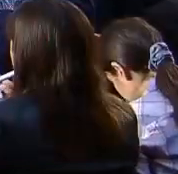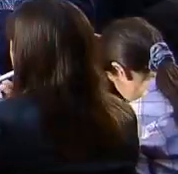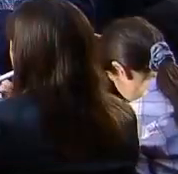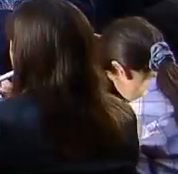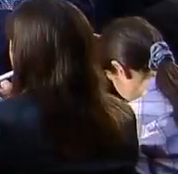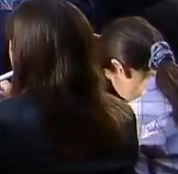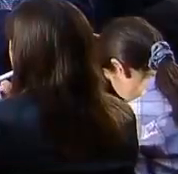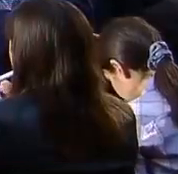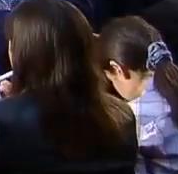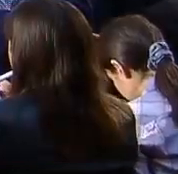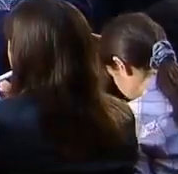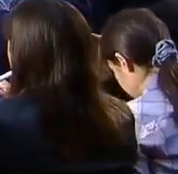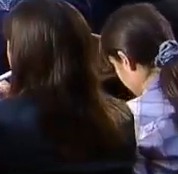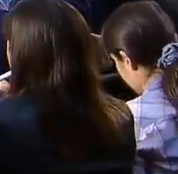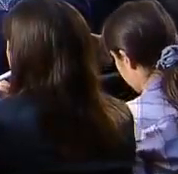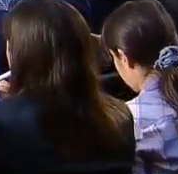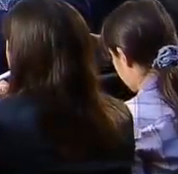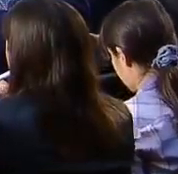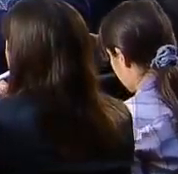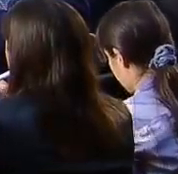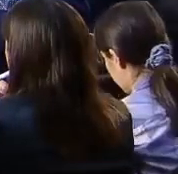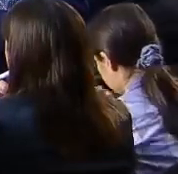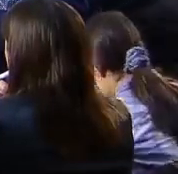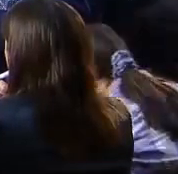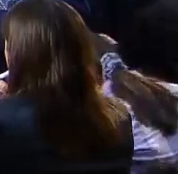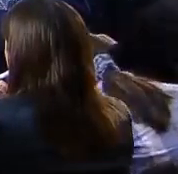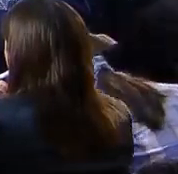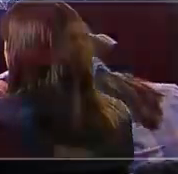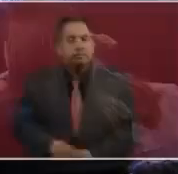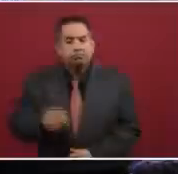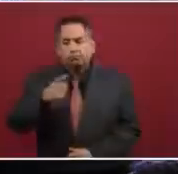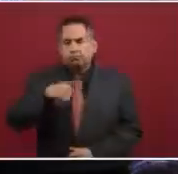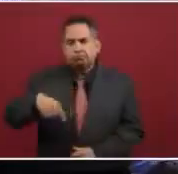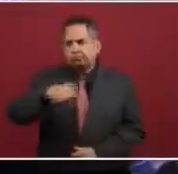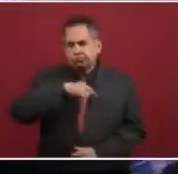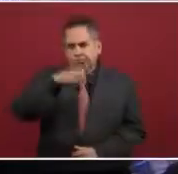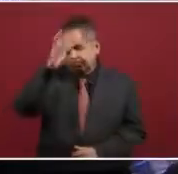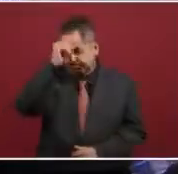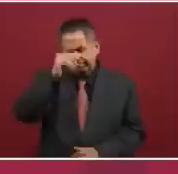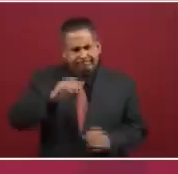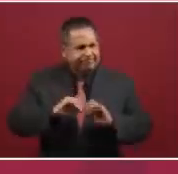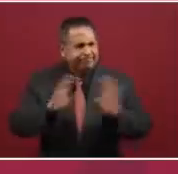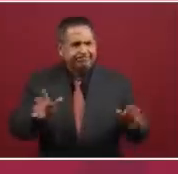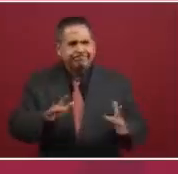oponga, porque es una necesidad sentida.